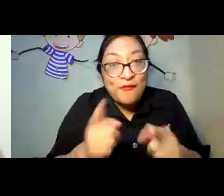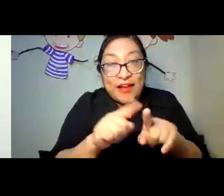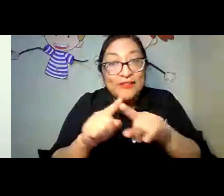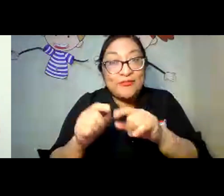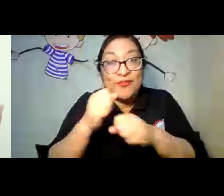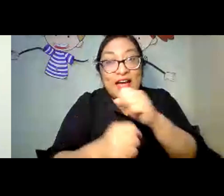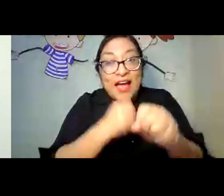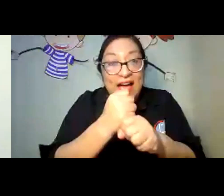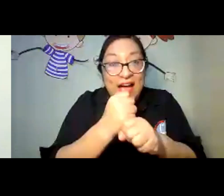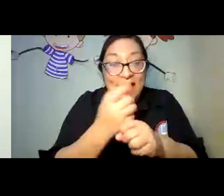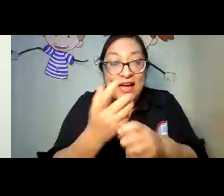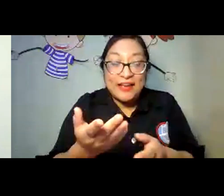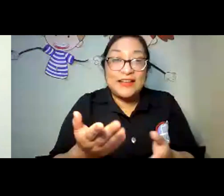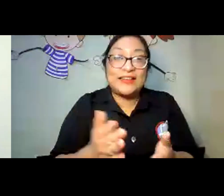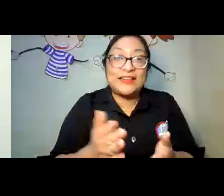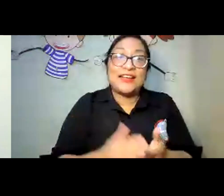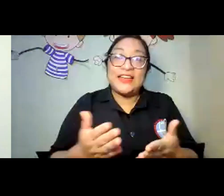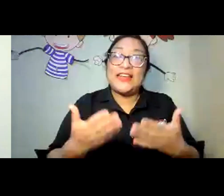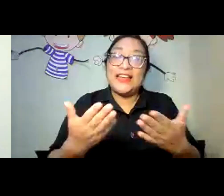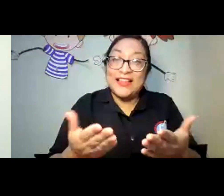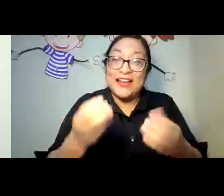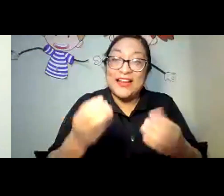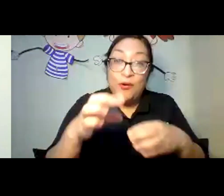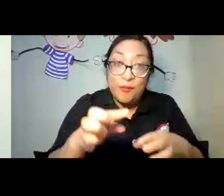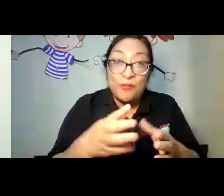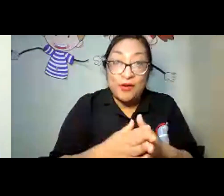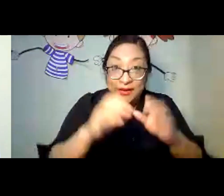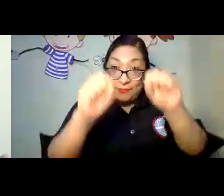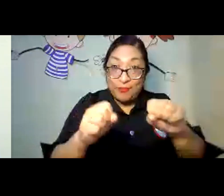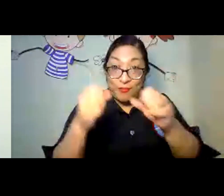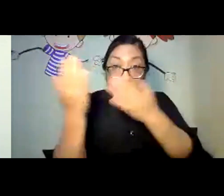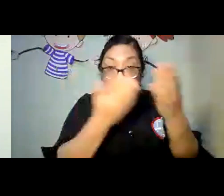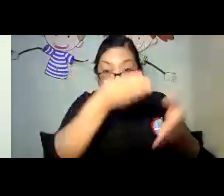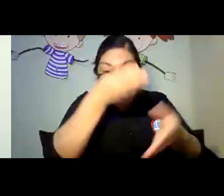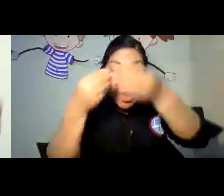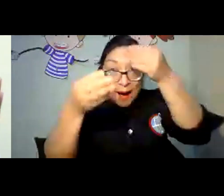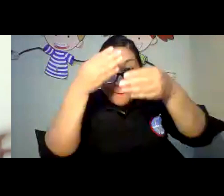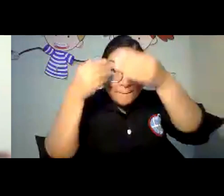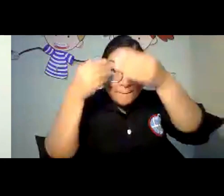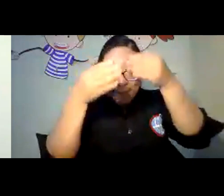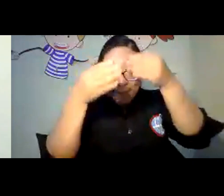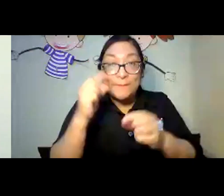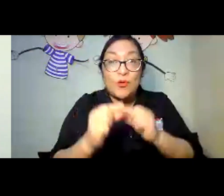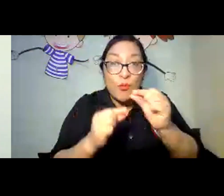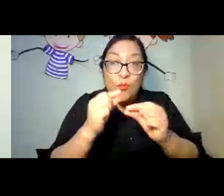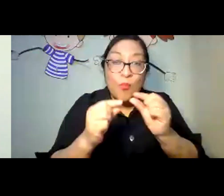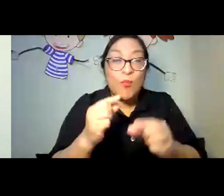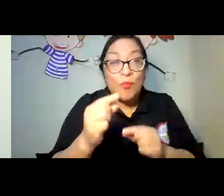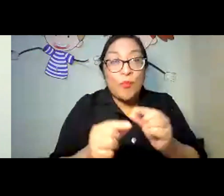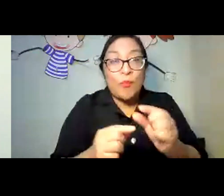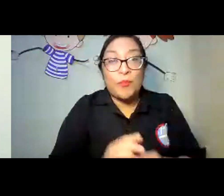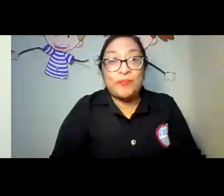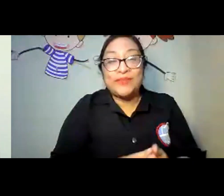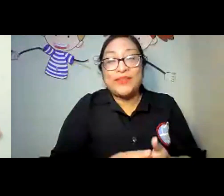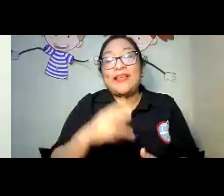hijos estén con nosotros en el Centro Educativo aprendiendo cada día un poco más. Realmente somos un equipo